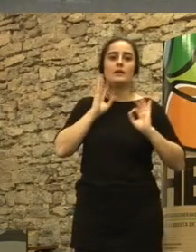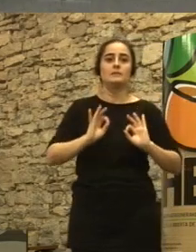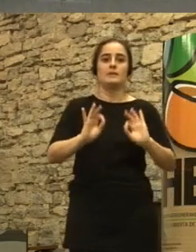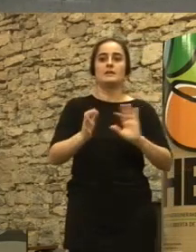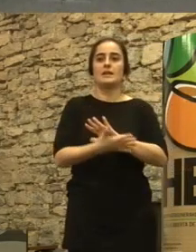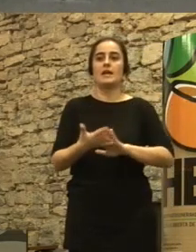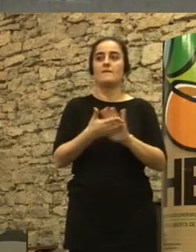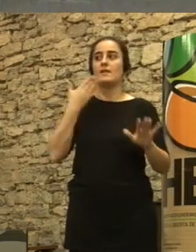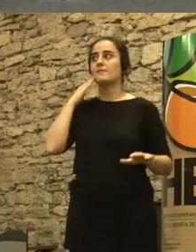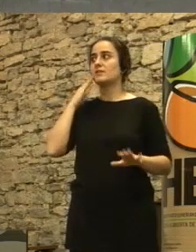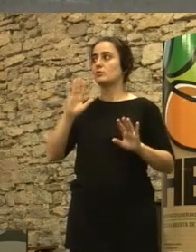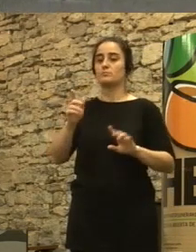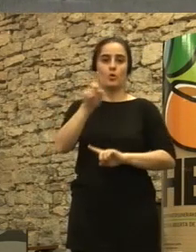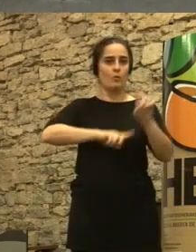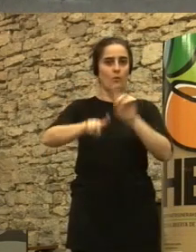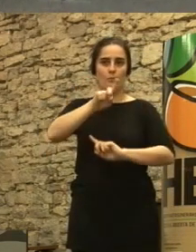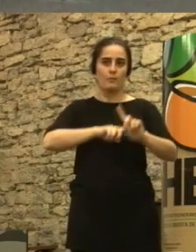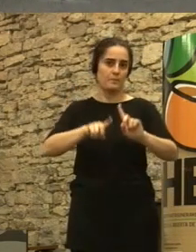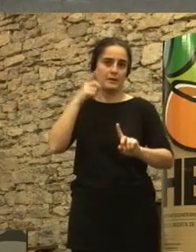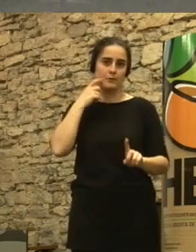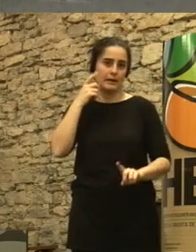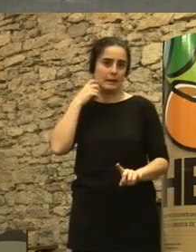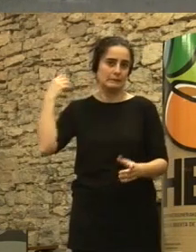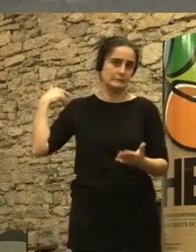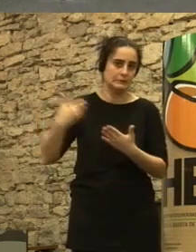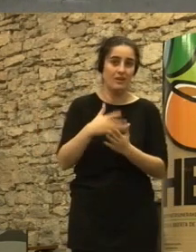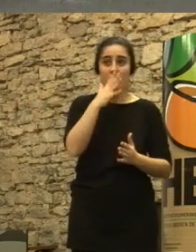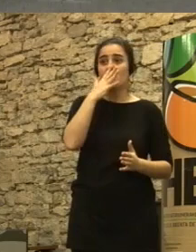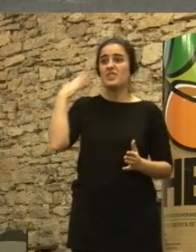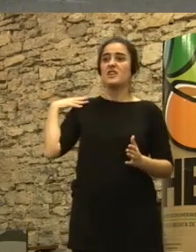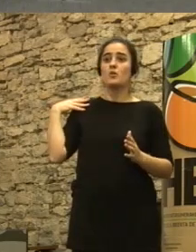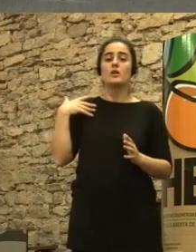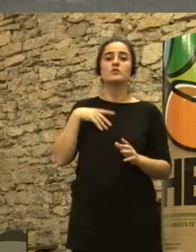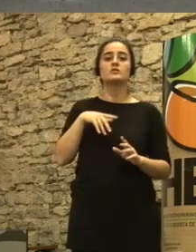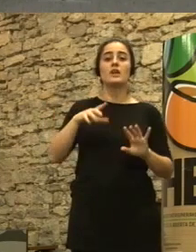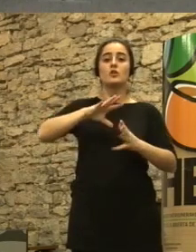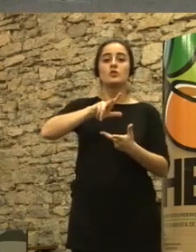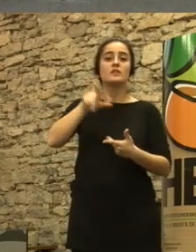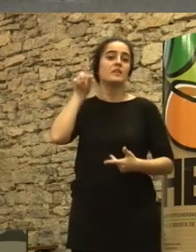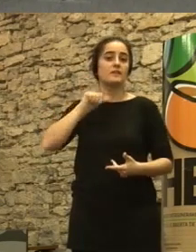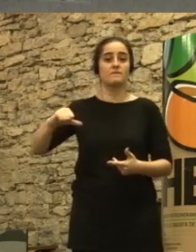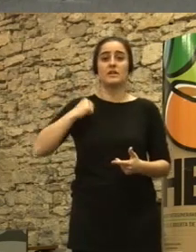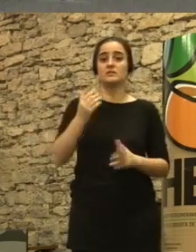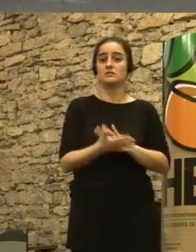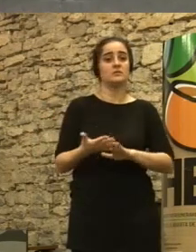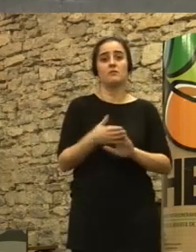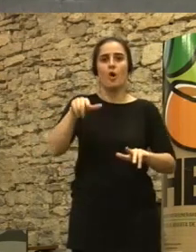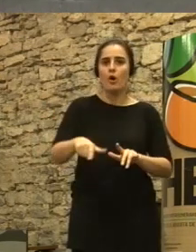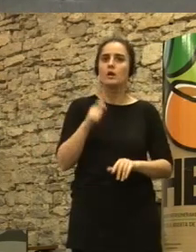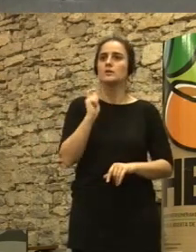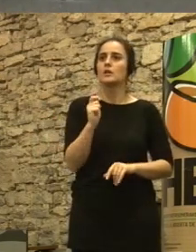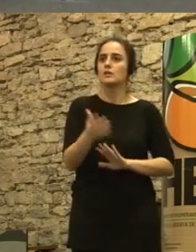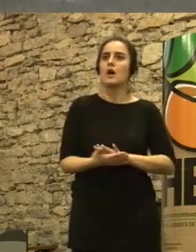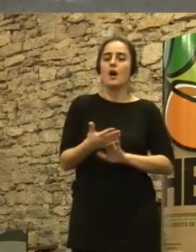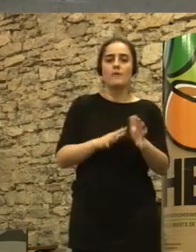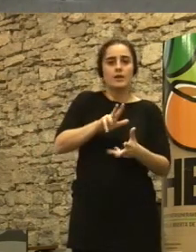decir nada, pero eso es un clásico problema nuevo. Es decir, hace 5 años no se hablaba de fake news. Hoy se habla todo el rato de fake news. Supongo que todo el mundo